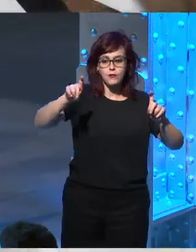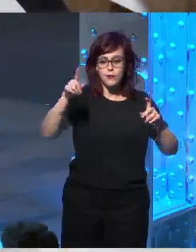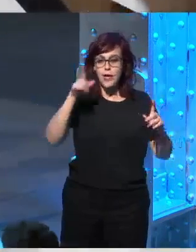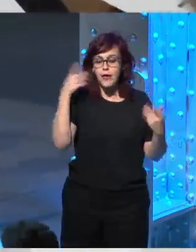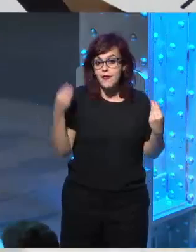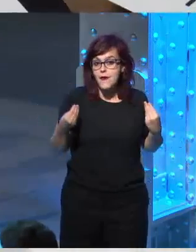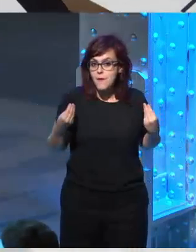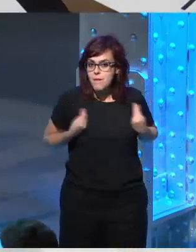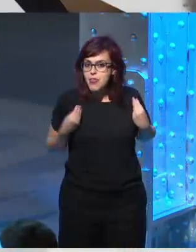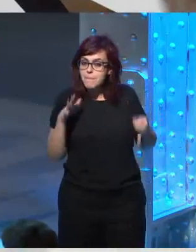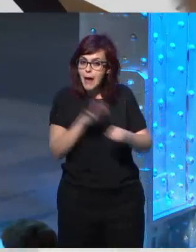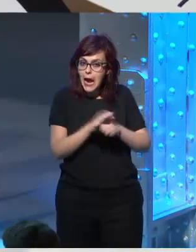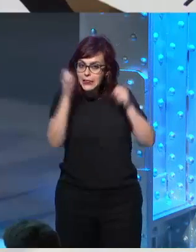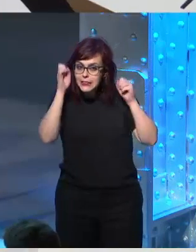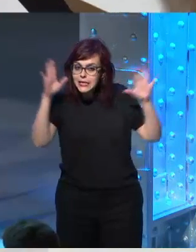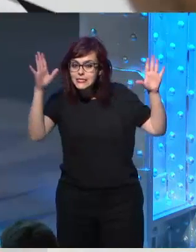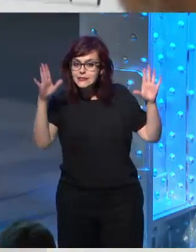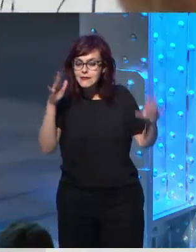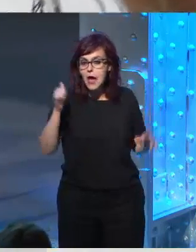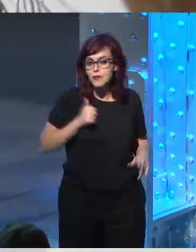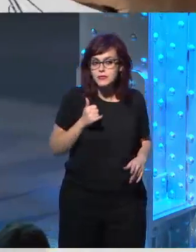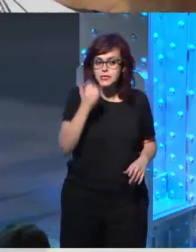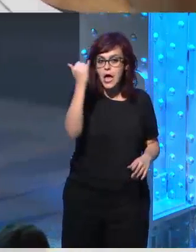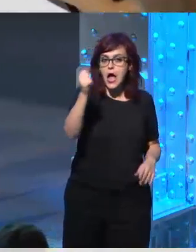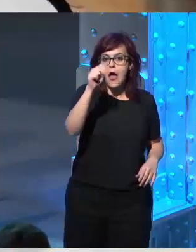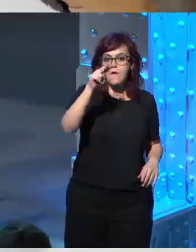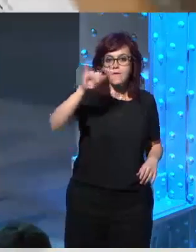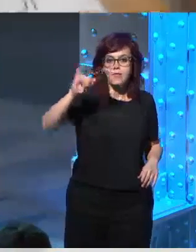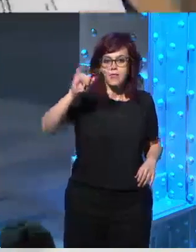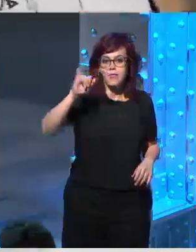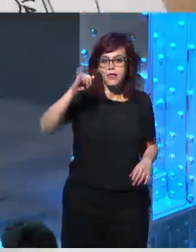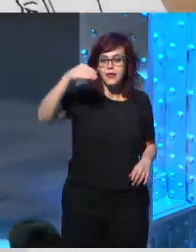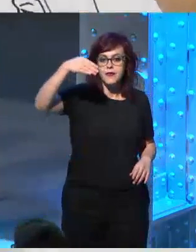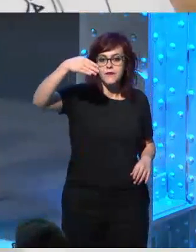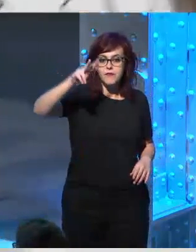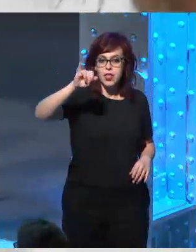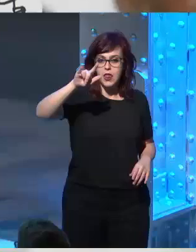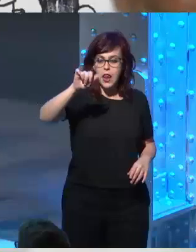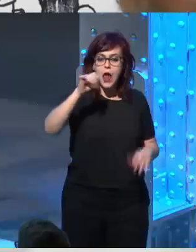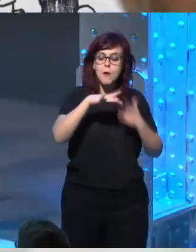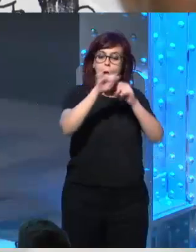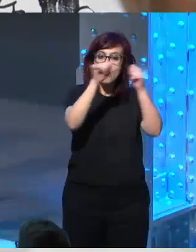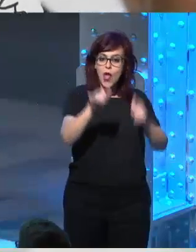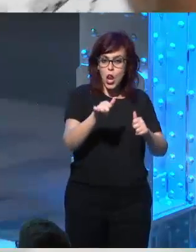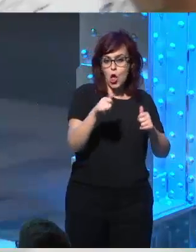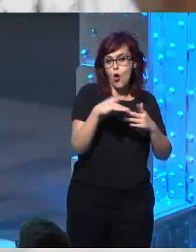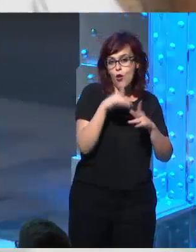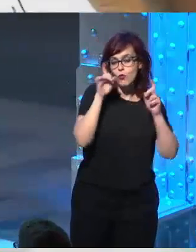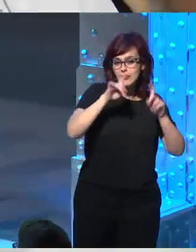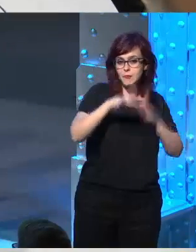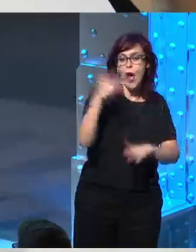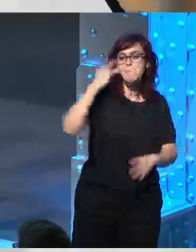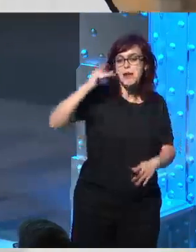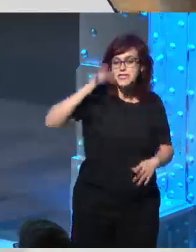Marte sin hablar de educación, y aprovecho que Gaby Vila nos ha mandado: ¿qué opinan del modelo educativo actual? El amarillismo y el relativismo se